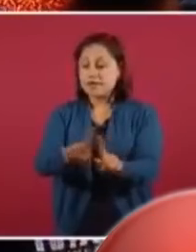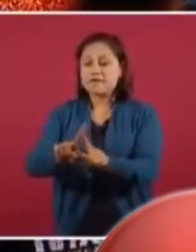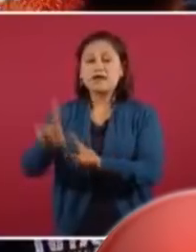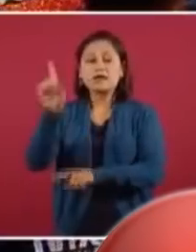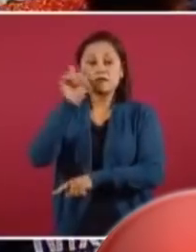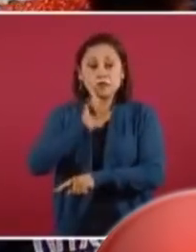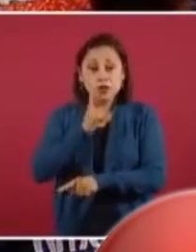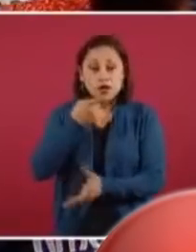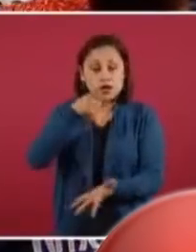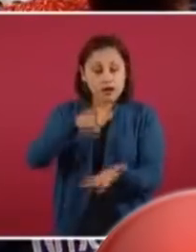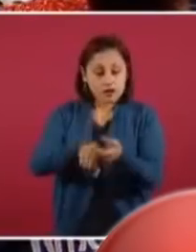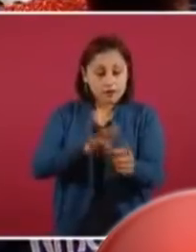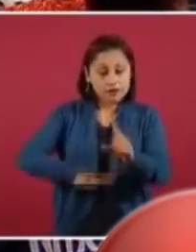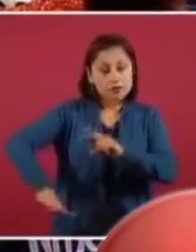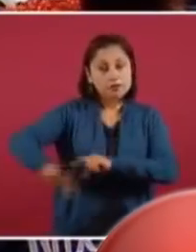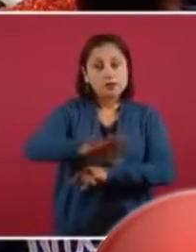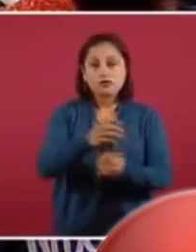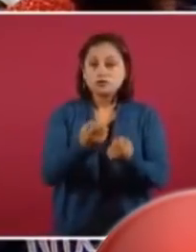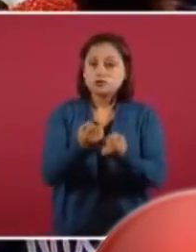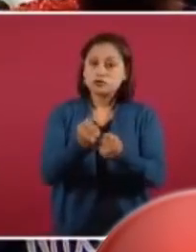sociedad en su conjunto.